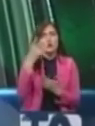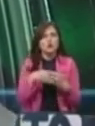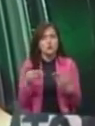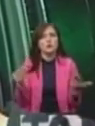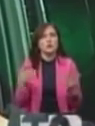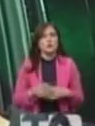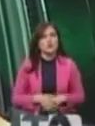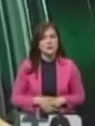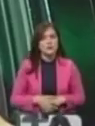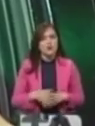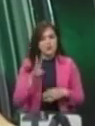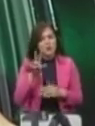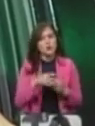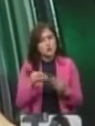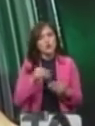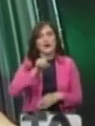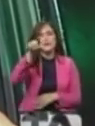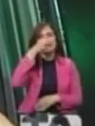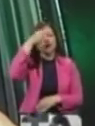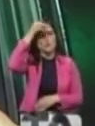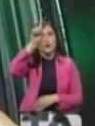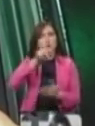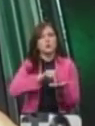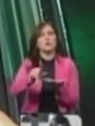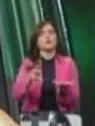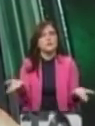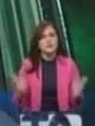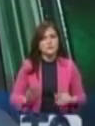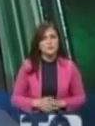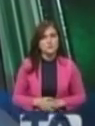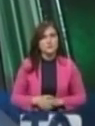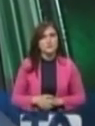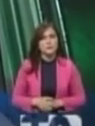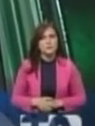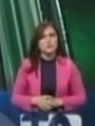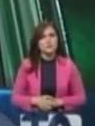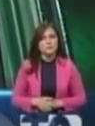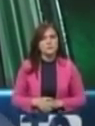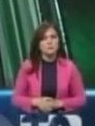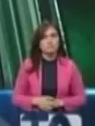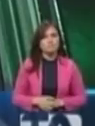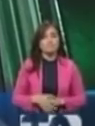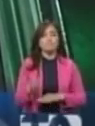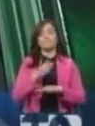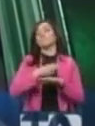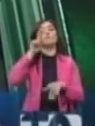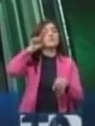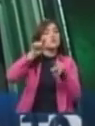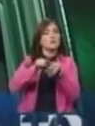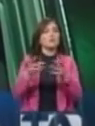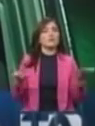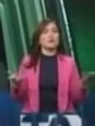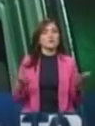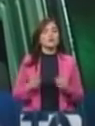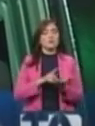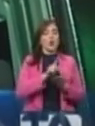Acabo de pagar $2 y en el de abajo pagué uno. Entiendo que habían llegado a algún consenso de que sea